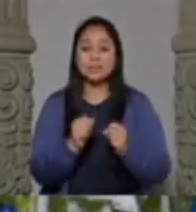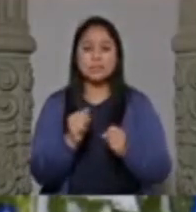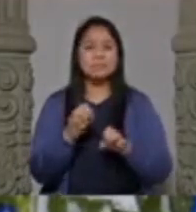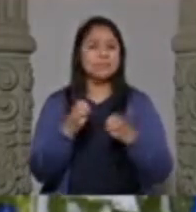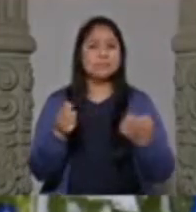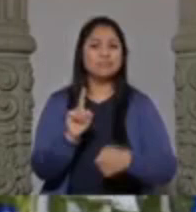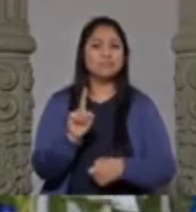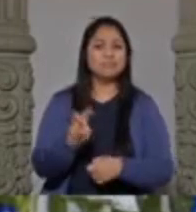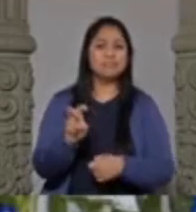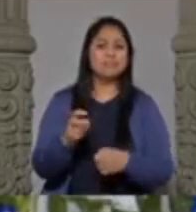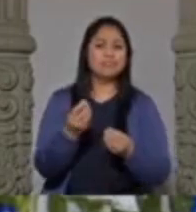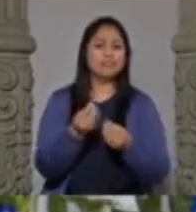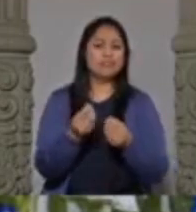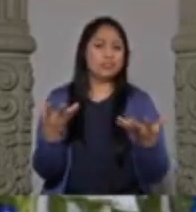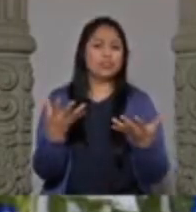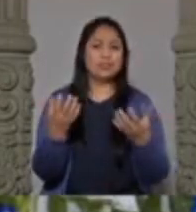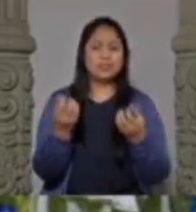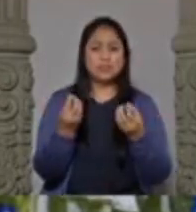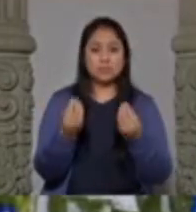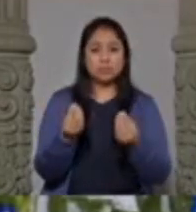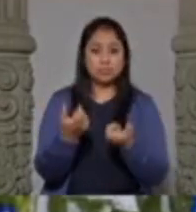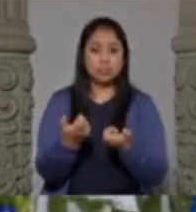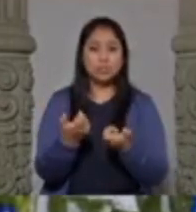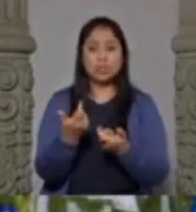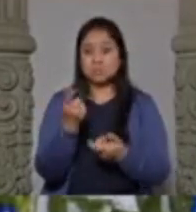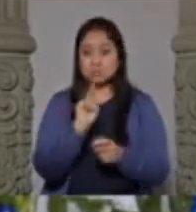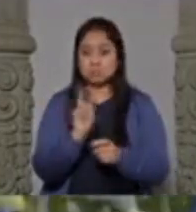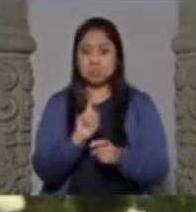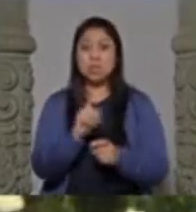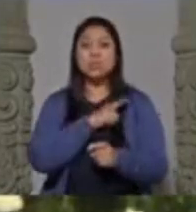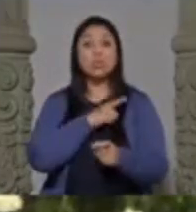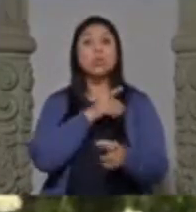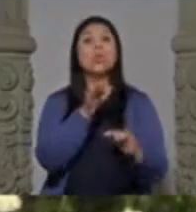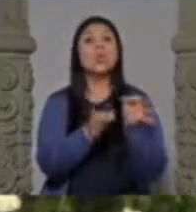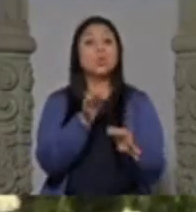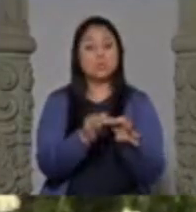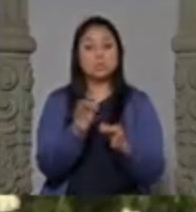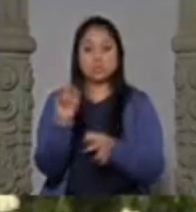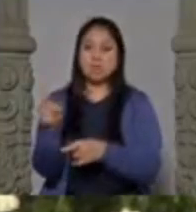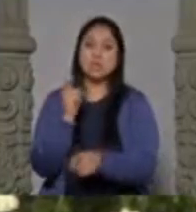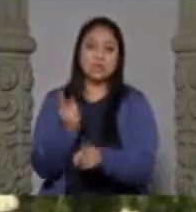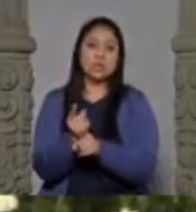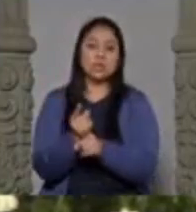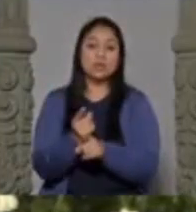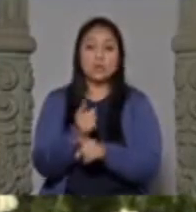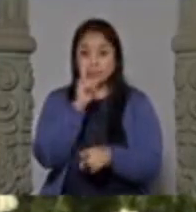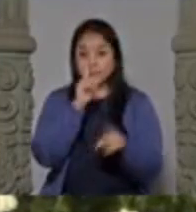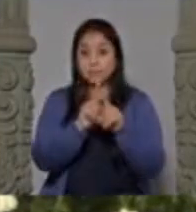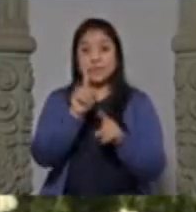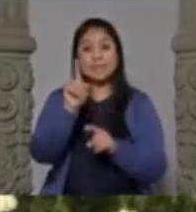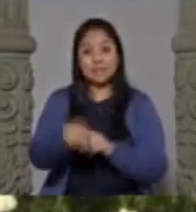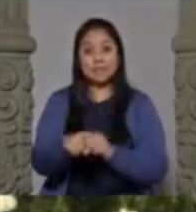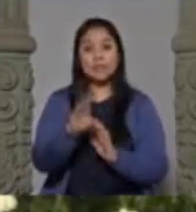de tanto, a lo que hay necesidad de lo justo, de lo correcto. Y que tenemos que hacer una disminución